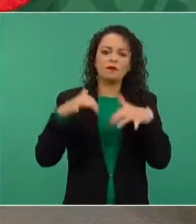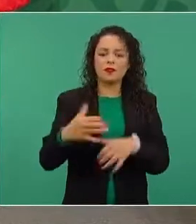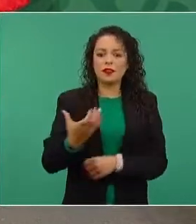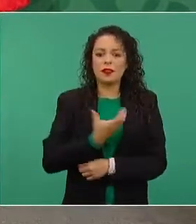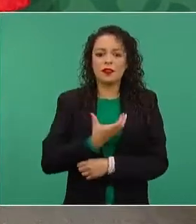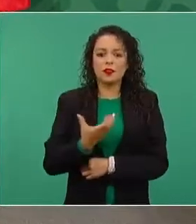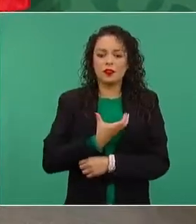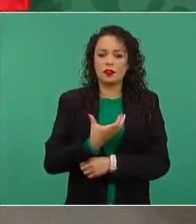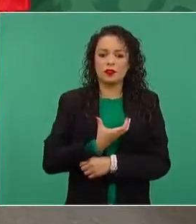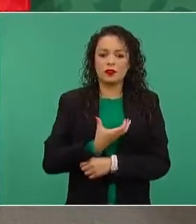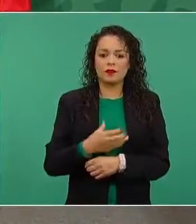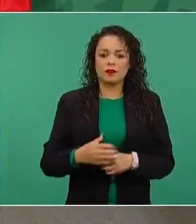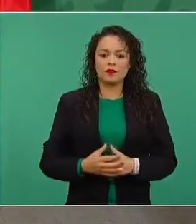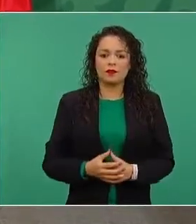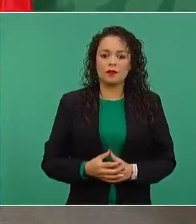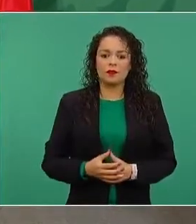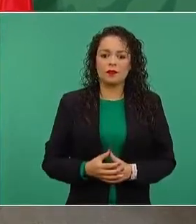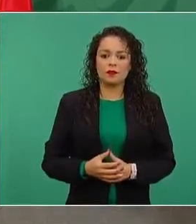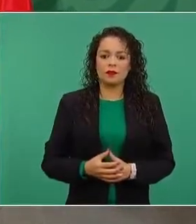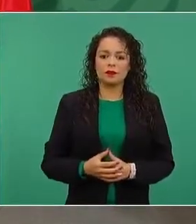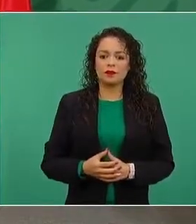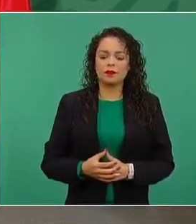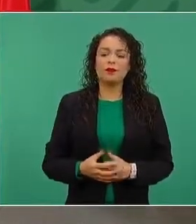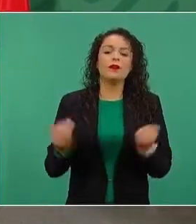como cuando el desafuero.